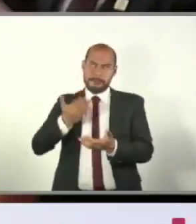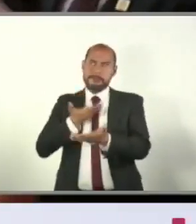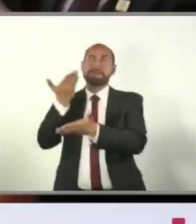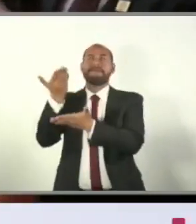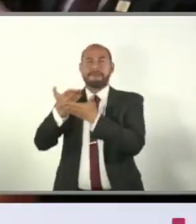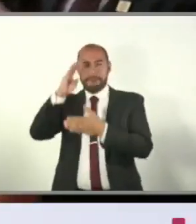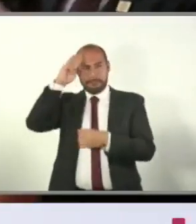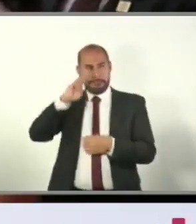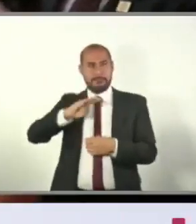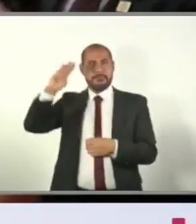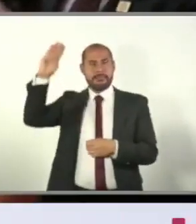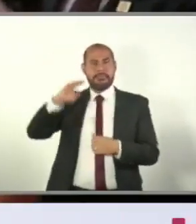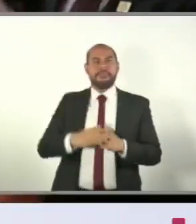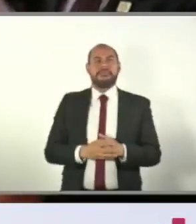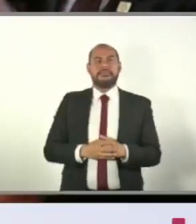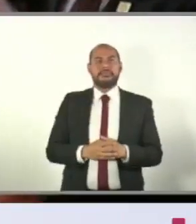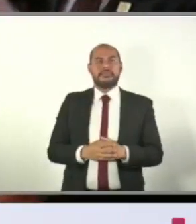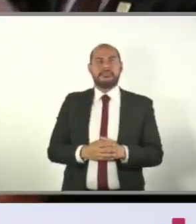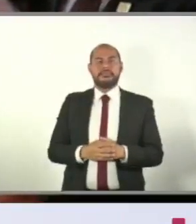Señor.